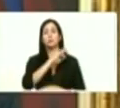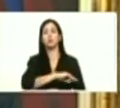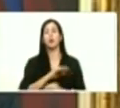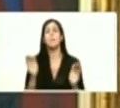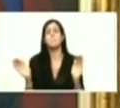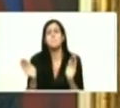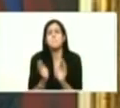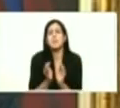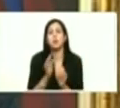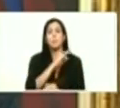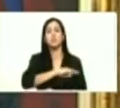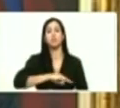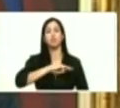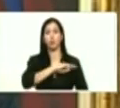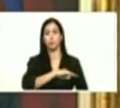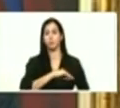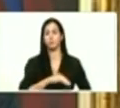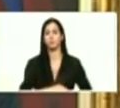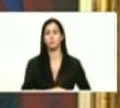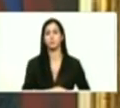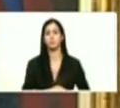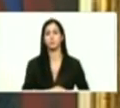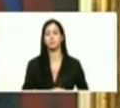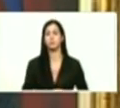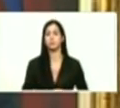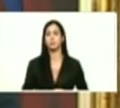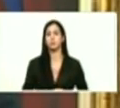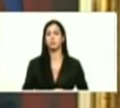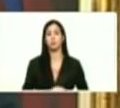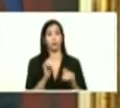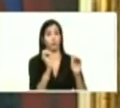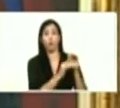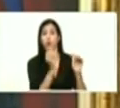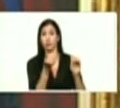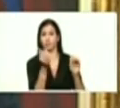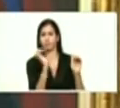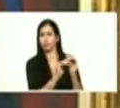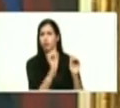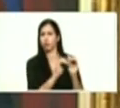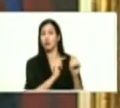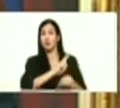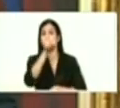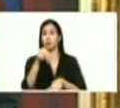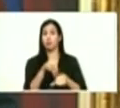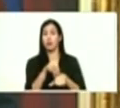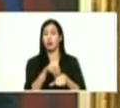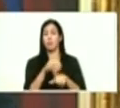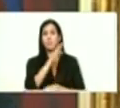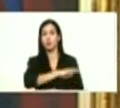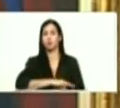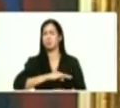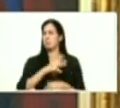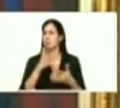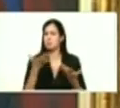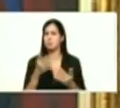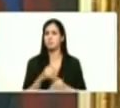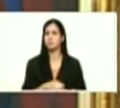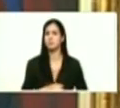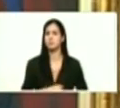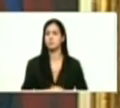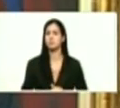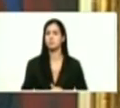¿verdad? con este fondo este fondo nacional de emisiones va a recibir